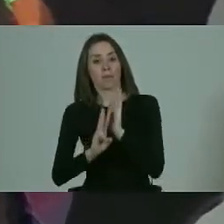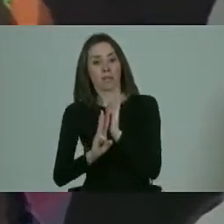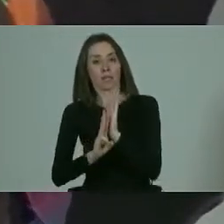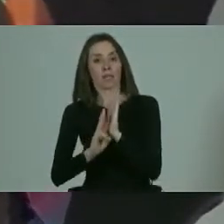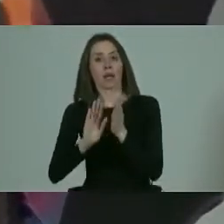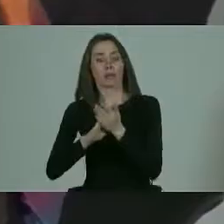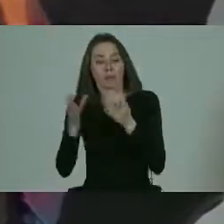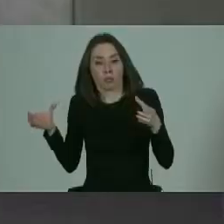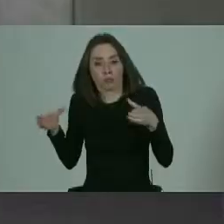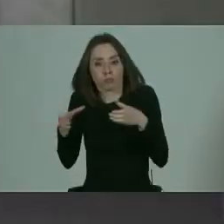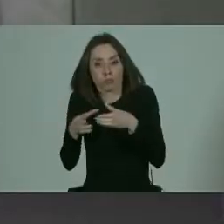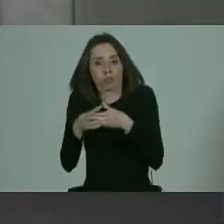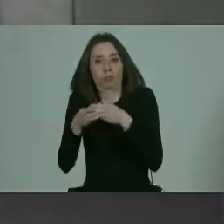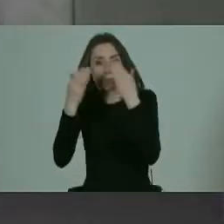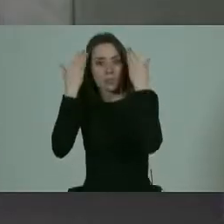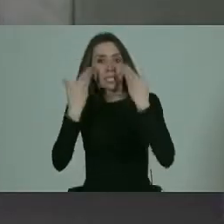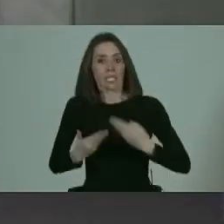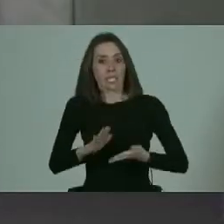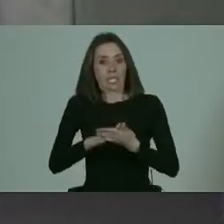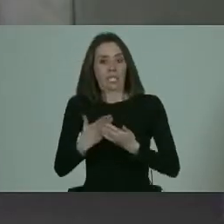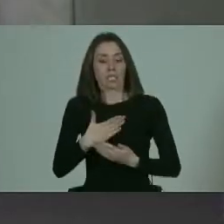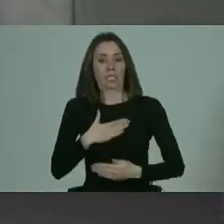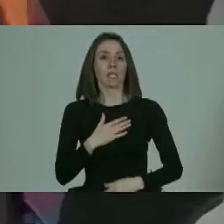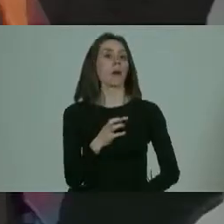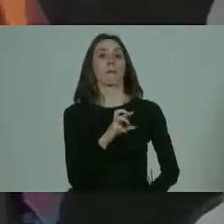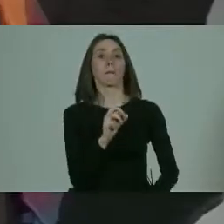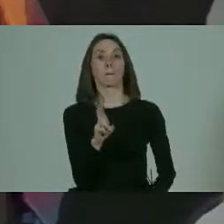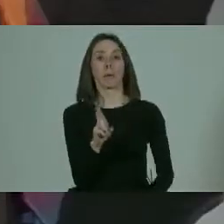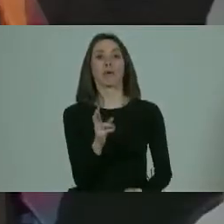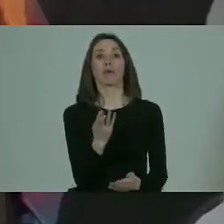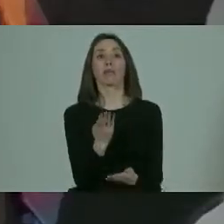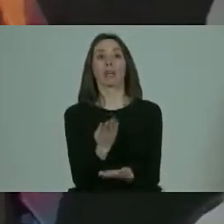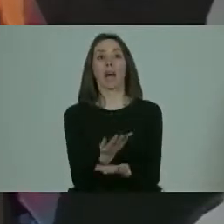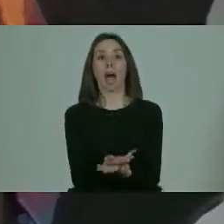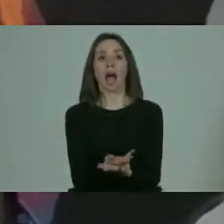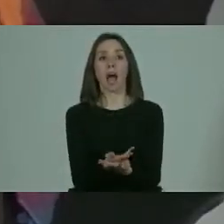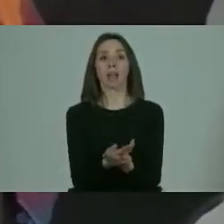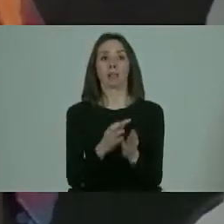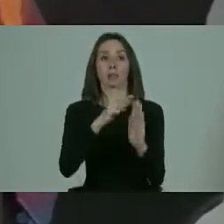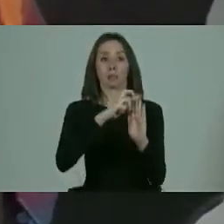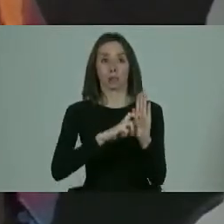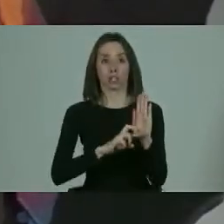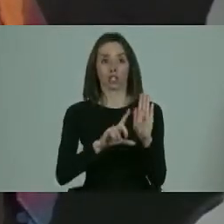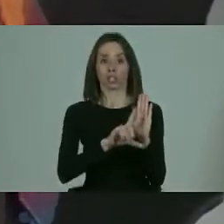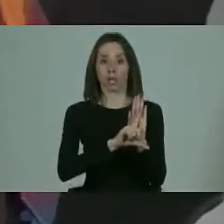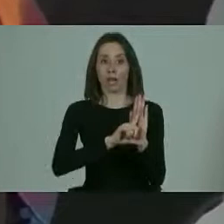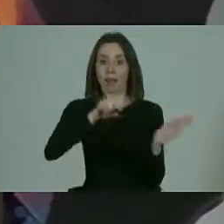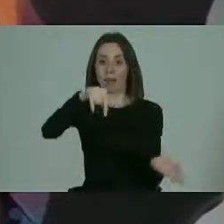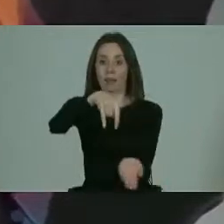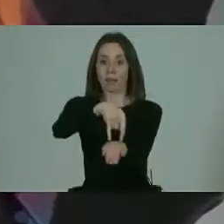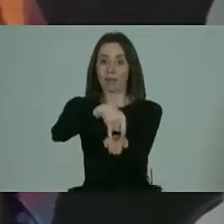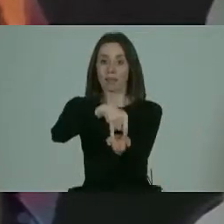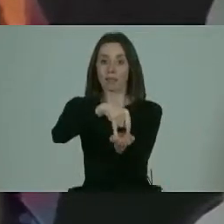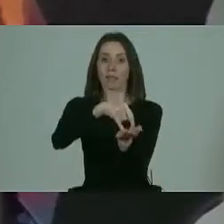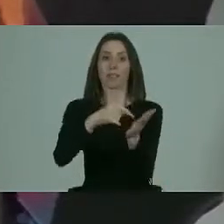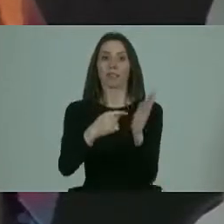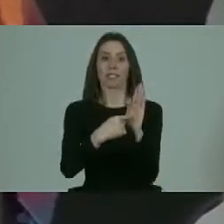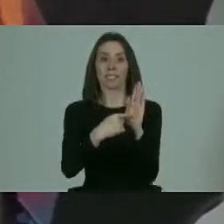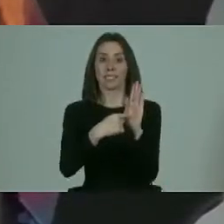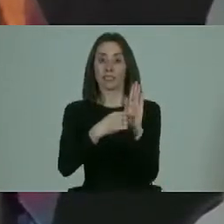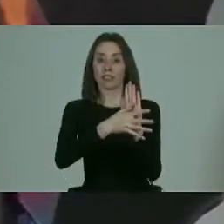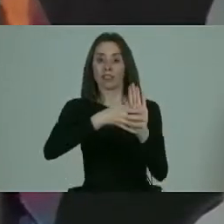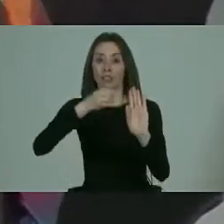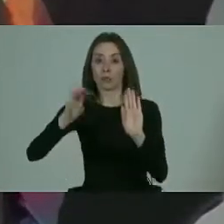integridad y lo peor es que hay un proyecto de ley que exprimir ya esta situación